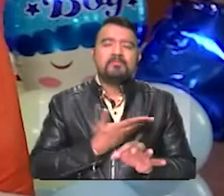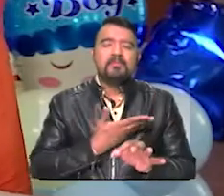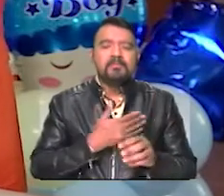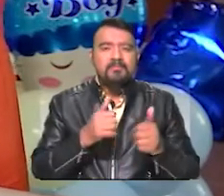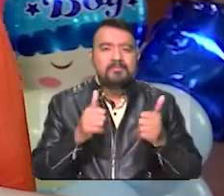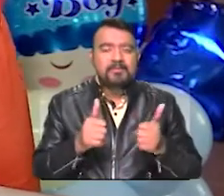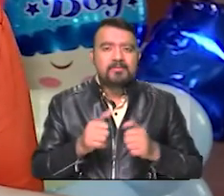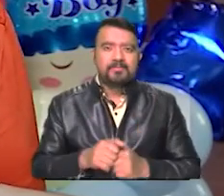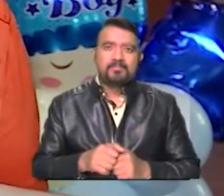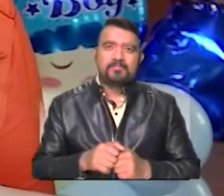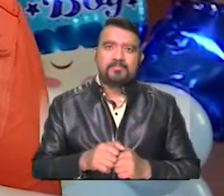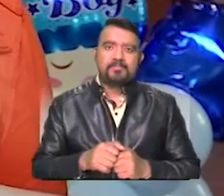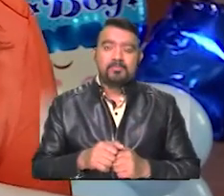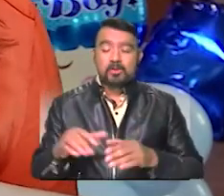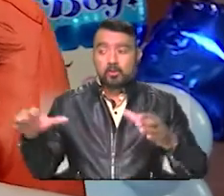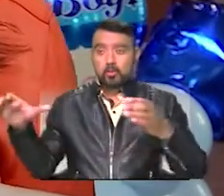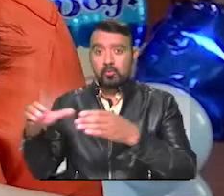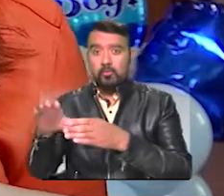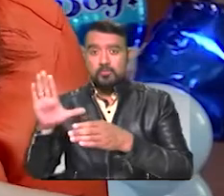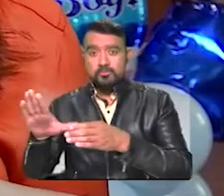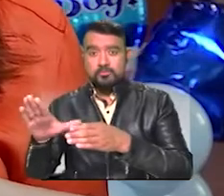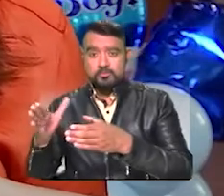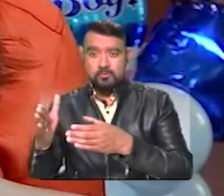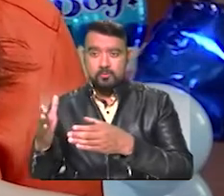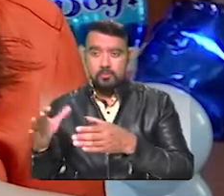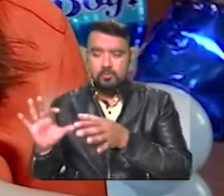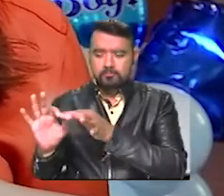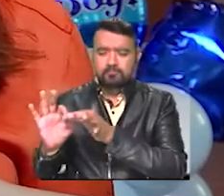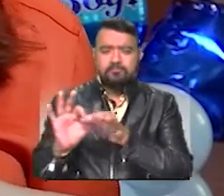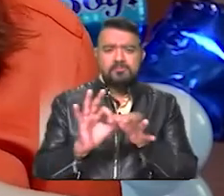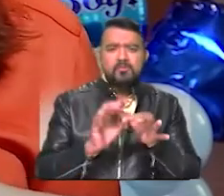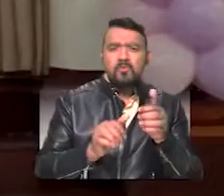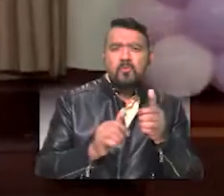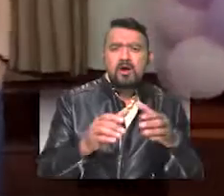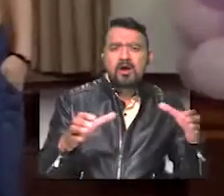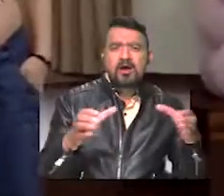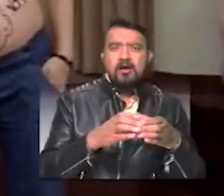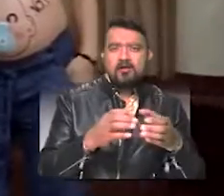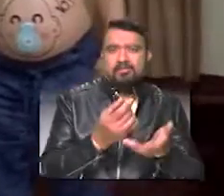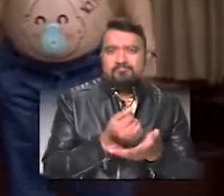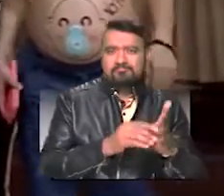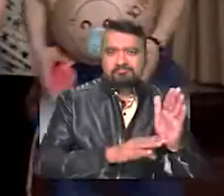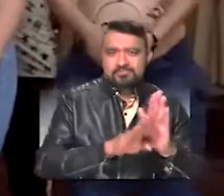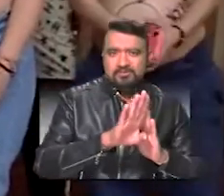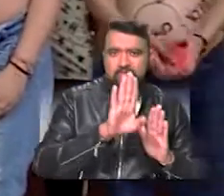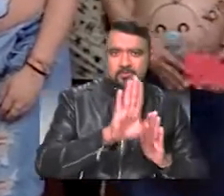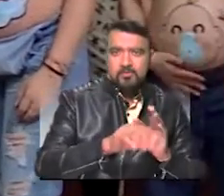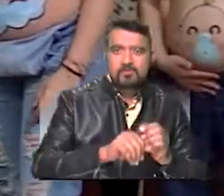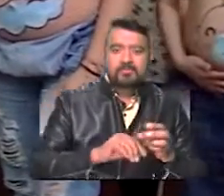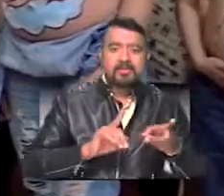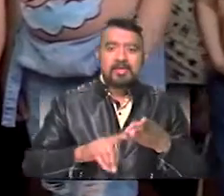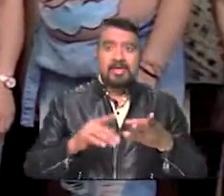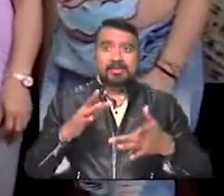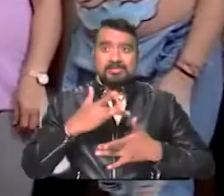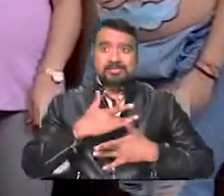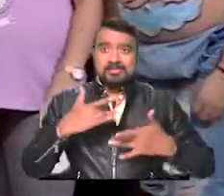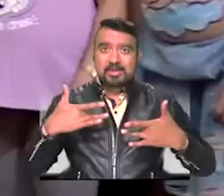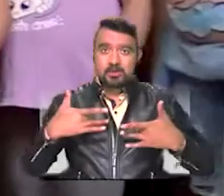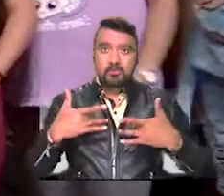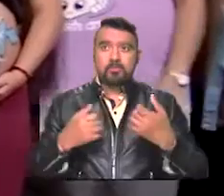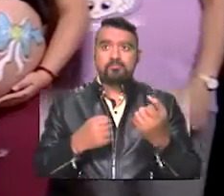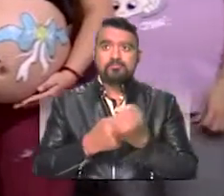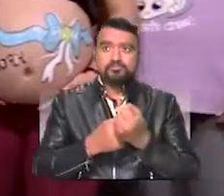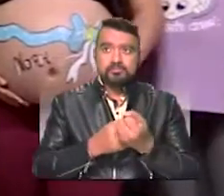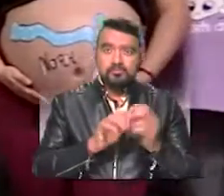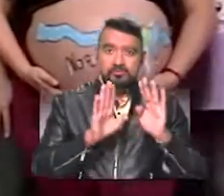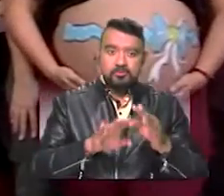secretaría está articulada con la Dirección de Desarrollo Económico, la Secretaría de Salud, la Secretaría de